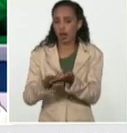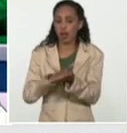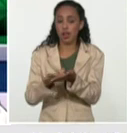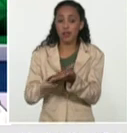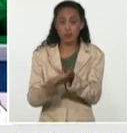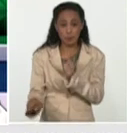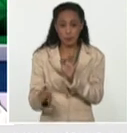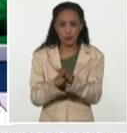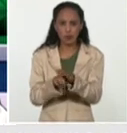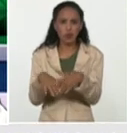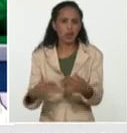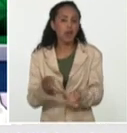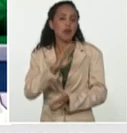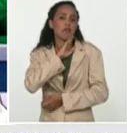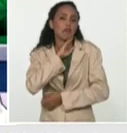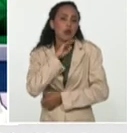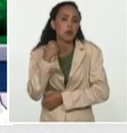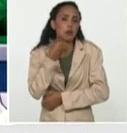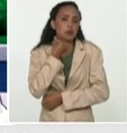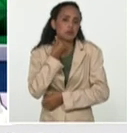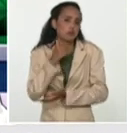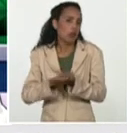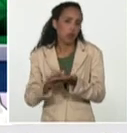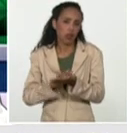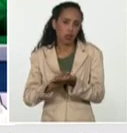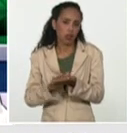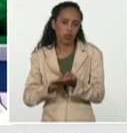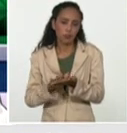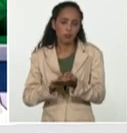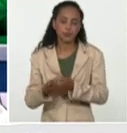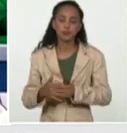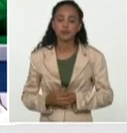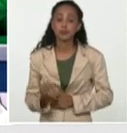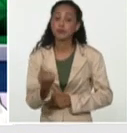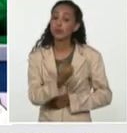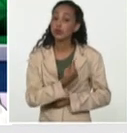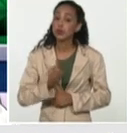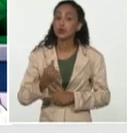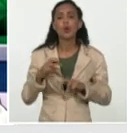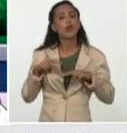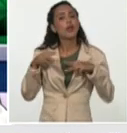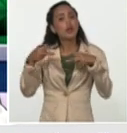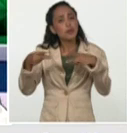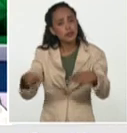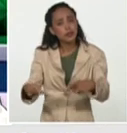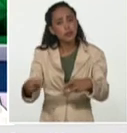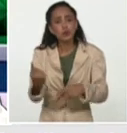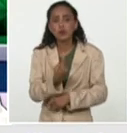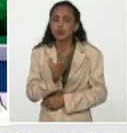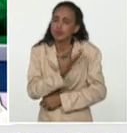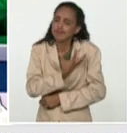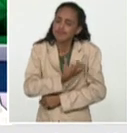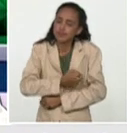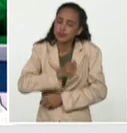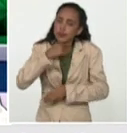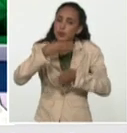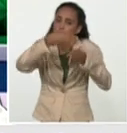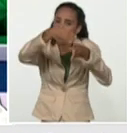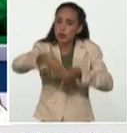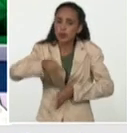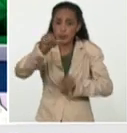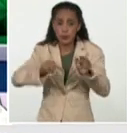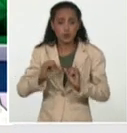cuadro clínico, en su evolución. Reiteramos, lamentamos mucho estos fallecimientos, damos